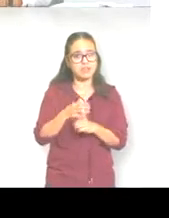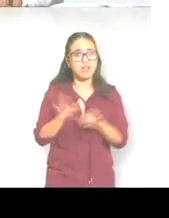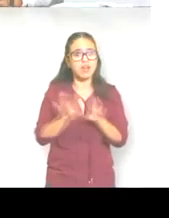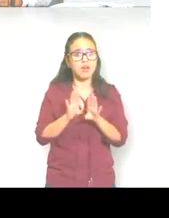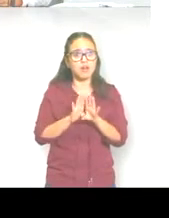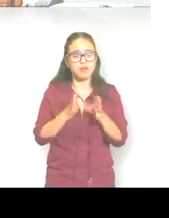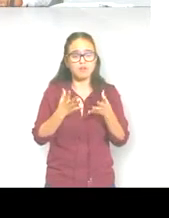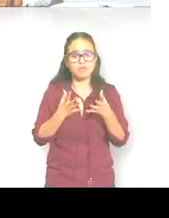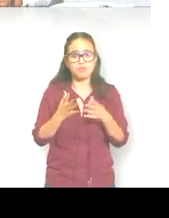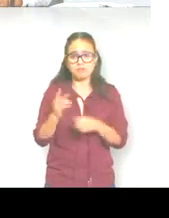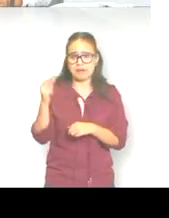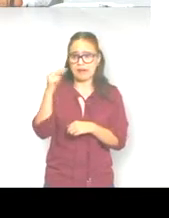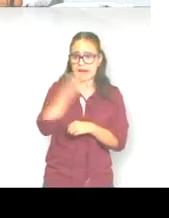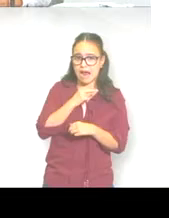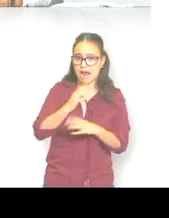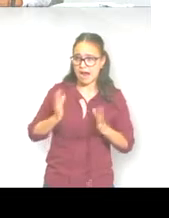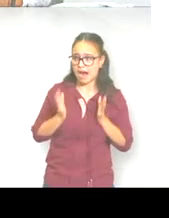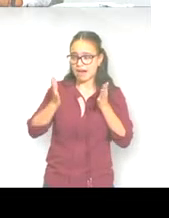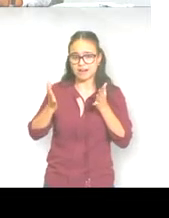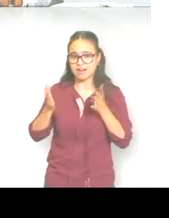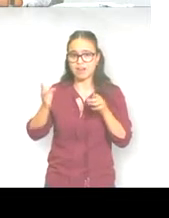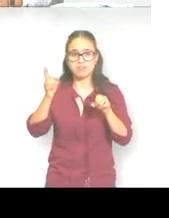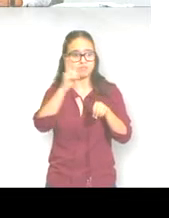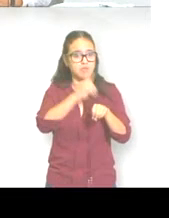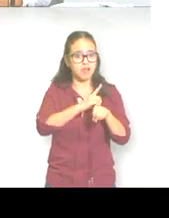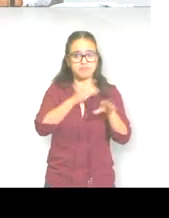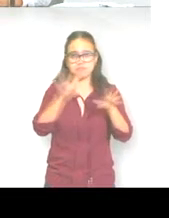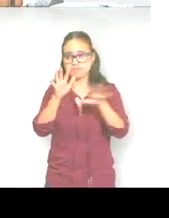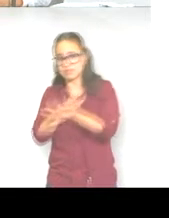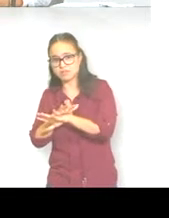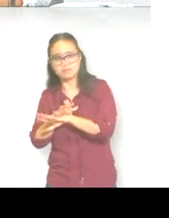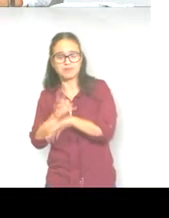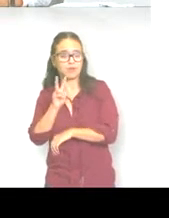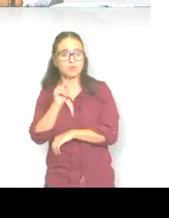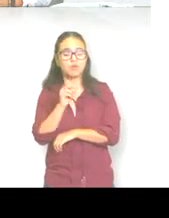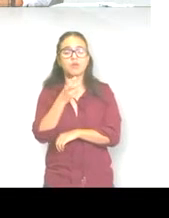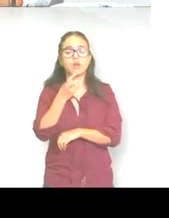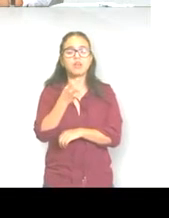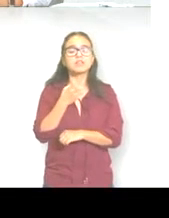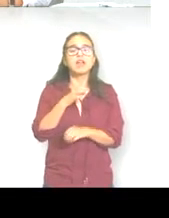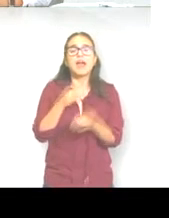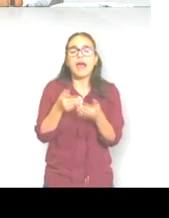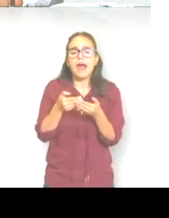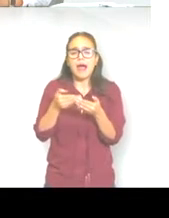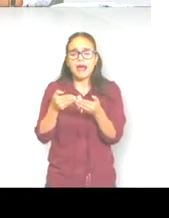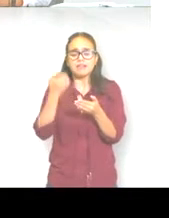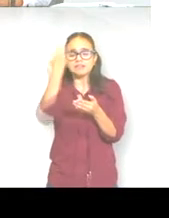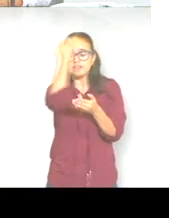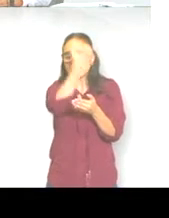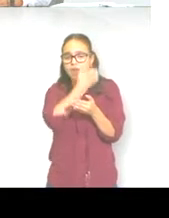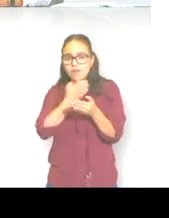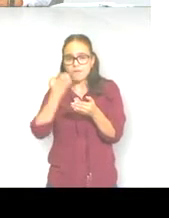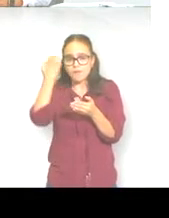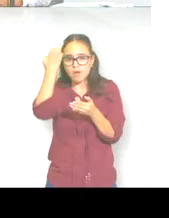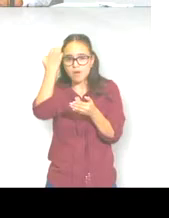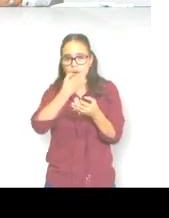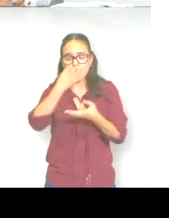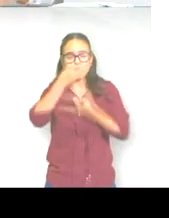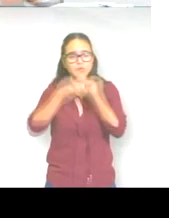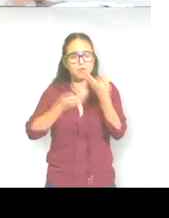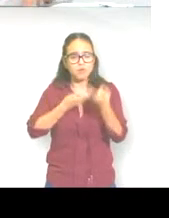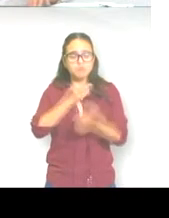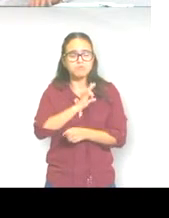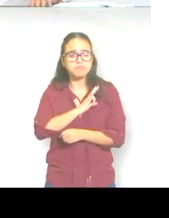de manera sorpresiva, que se dé de una manera de un día a otro, sino que tengamos también la oportunidad de revisar, de evaluar y también